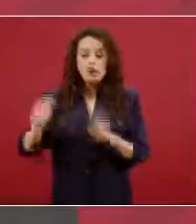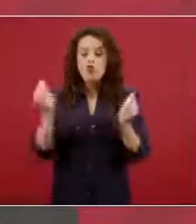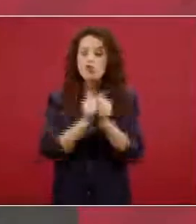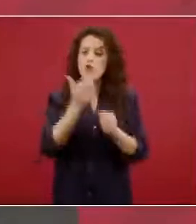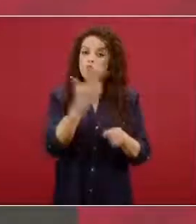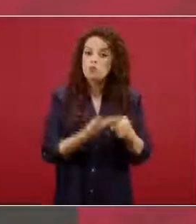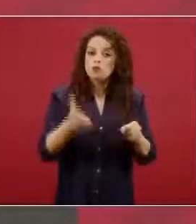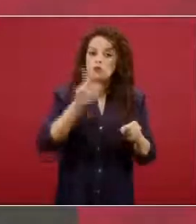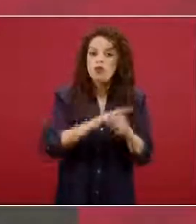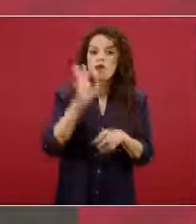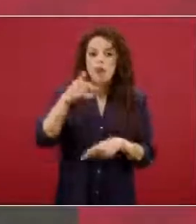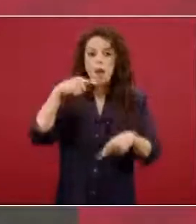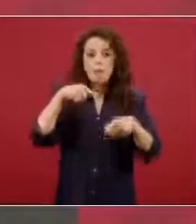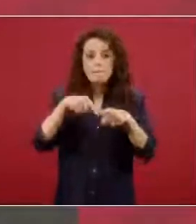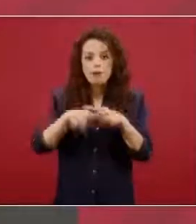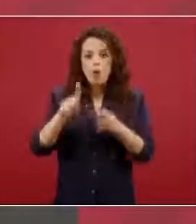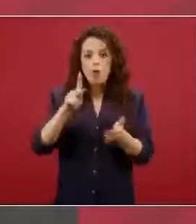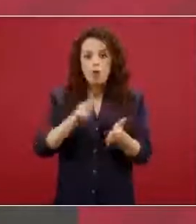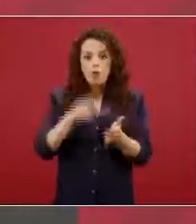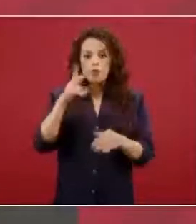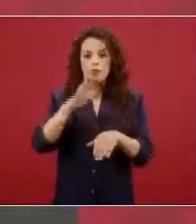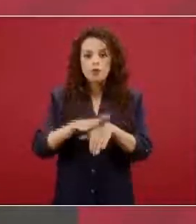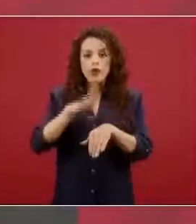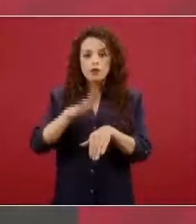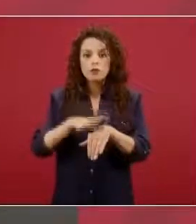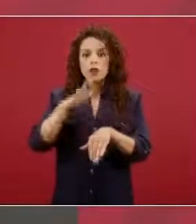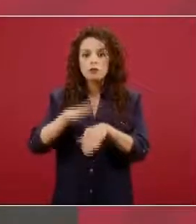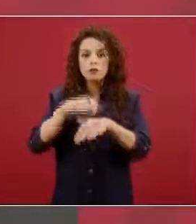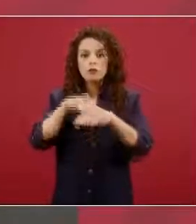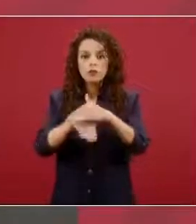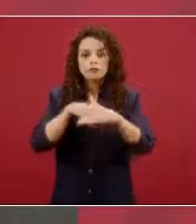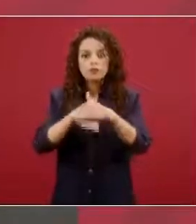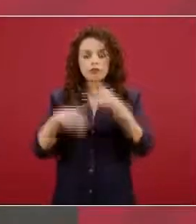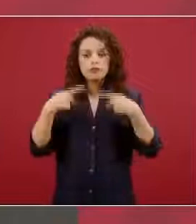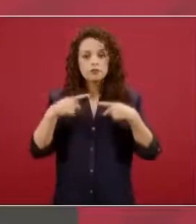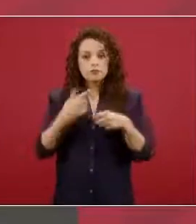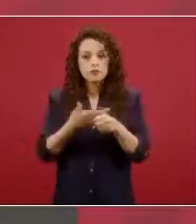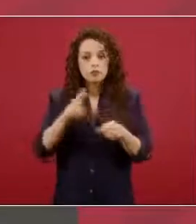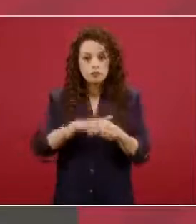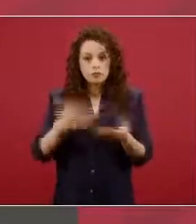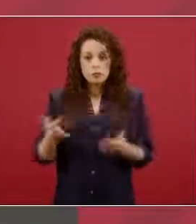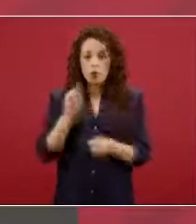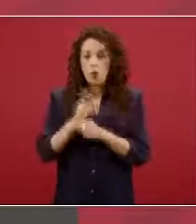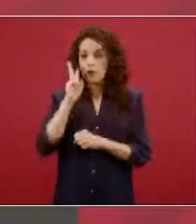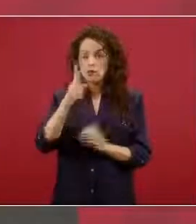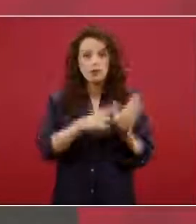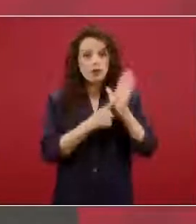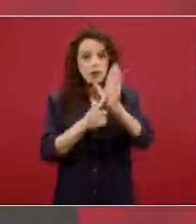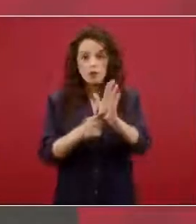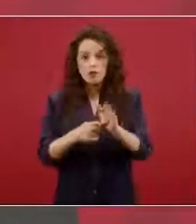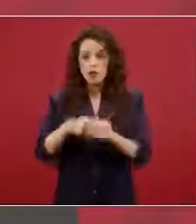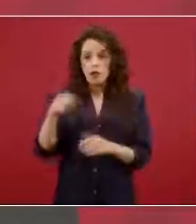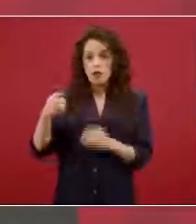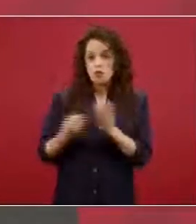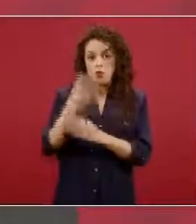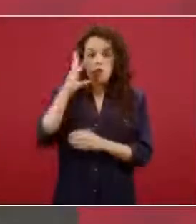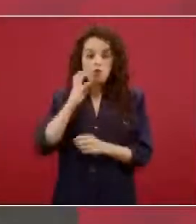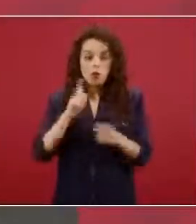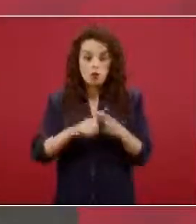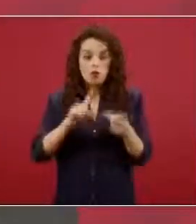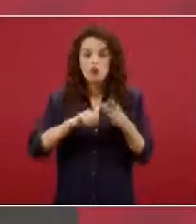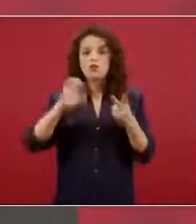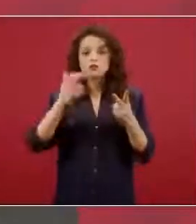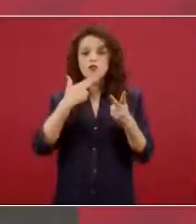hospitales que se empiezan a llenar. Acabamos de mostrar 2 entidades federativas, Nuevo León y Chihuahua, que nuevamente pasaron del 50%